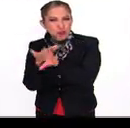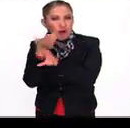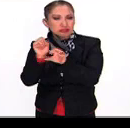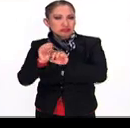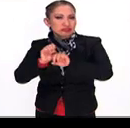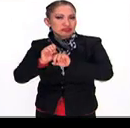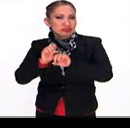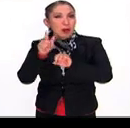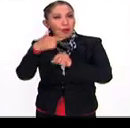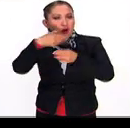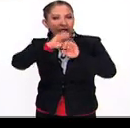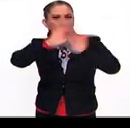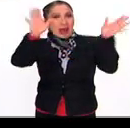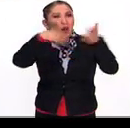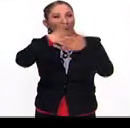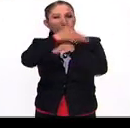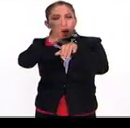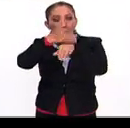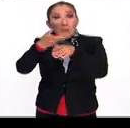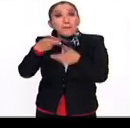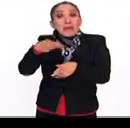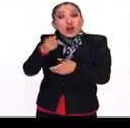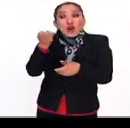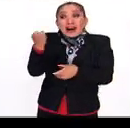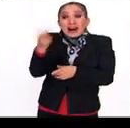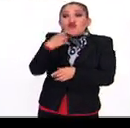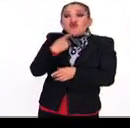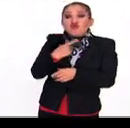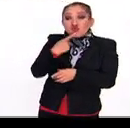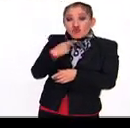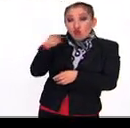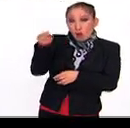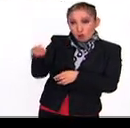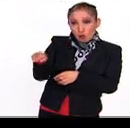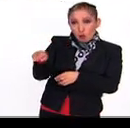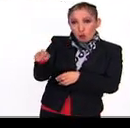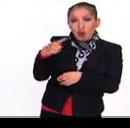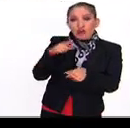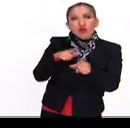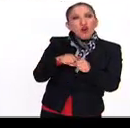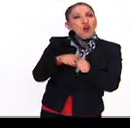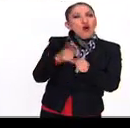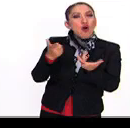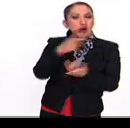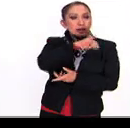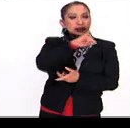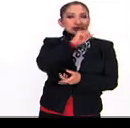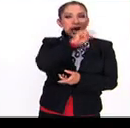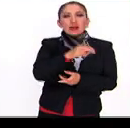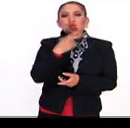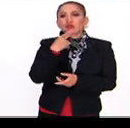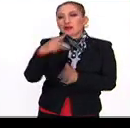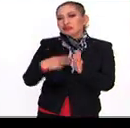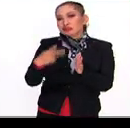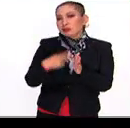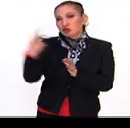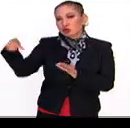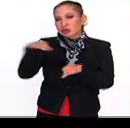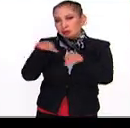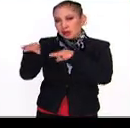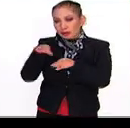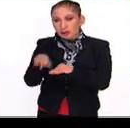muy claras en la pared, pero en este caso este rojo, además de que es un color que Jan usa con mucha